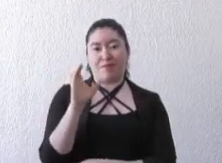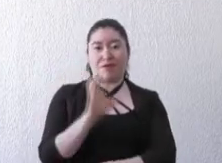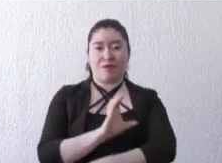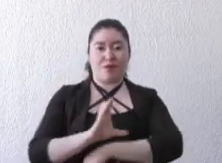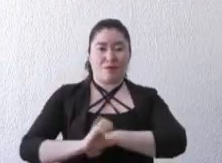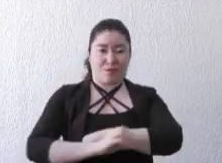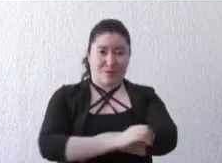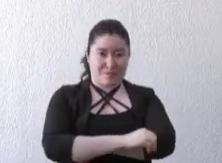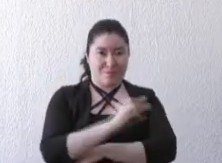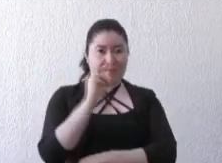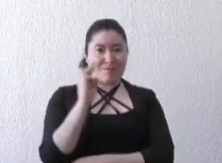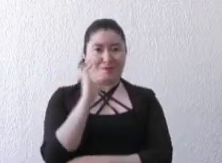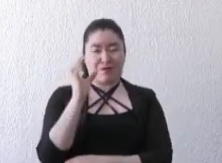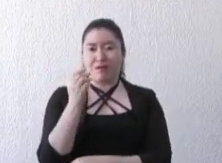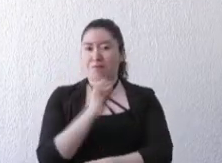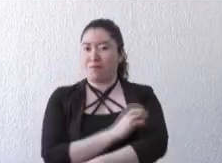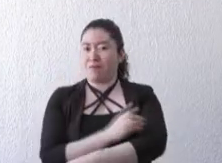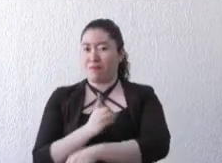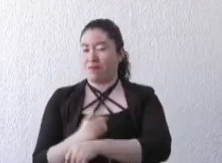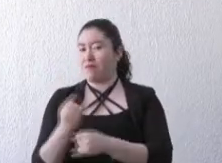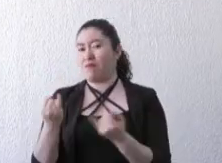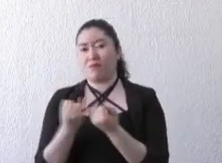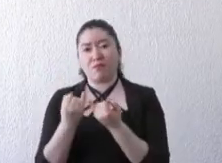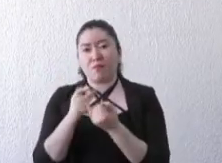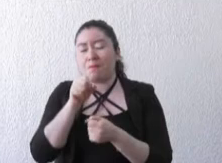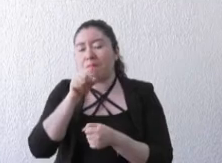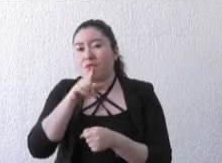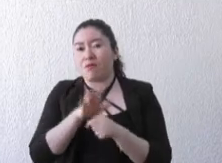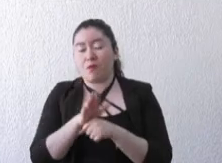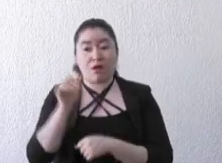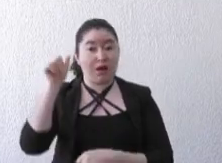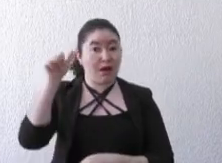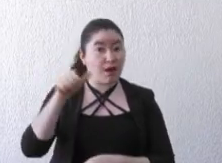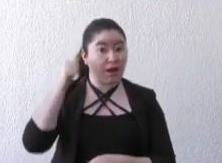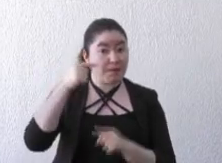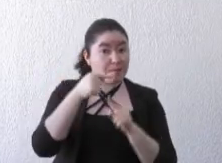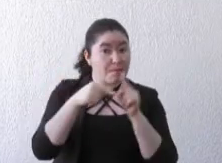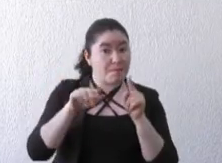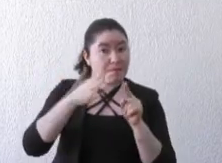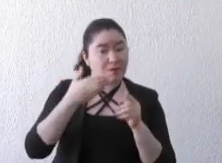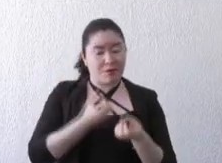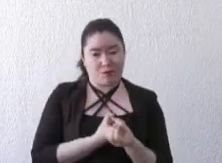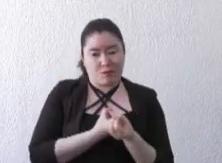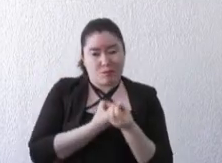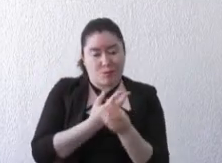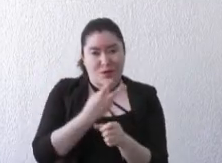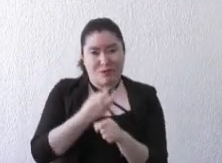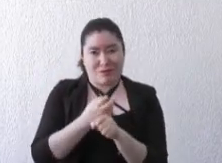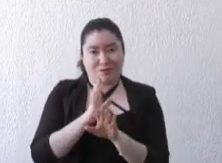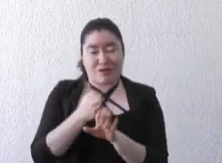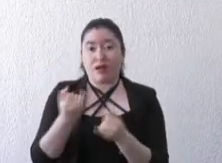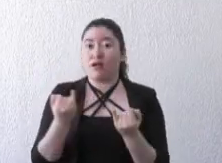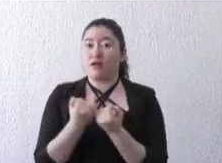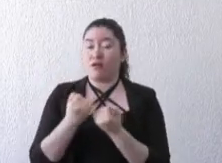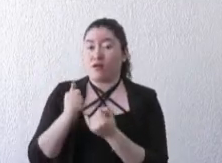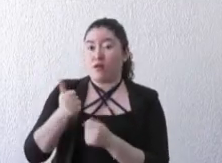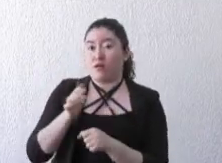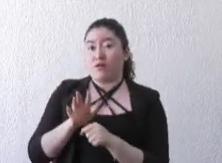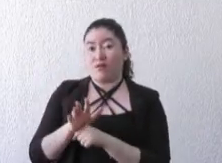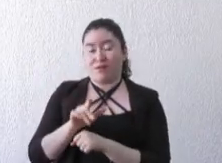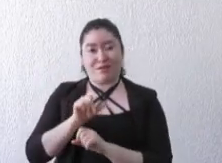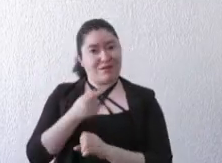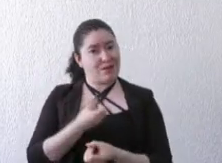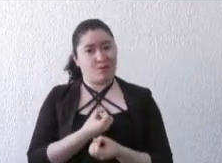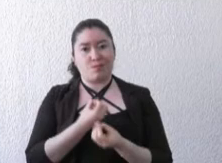es prácticamente a mediados de abril que recibirán su segunda dosis y está contemplada en las compras que ha hecho el Gobierno de México y lo que se asignará